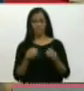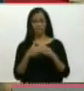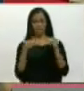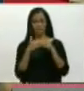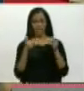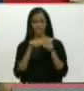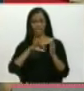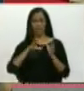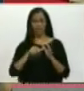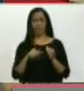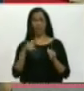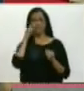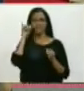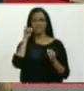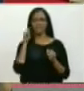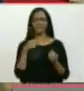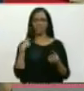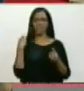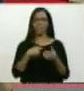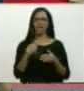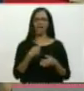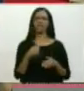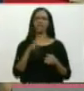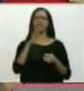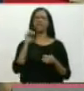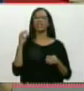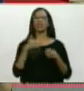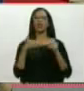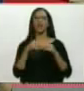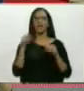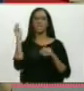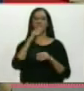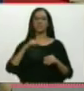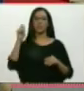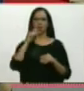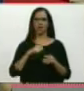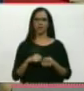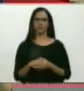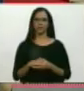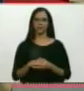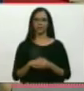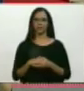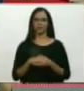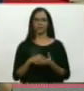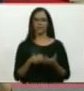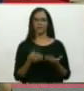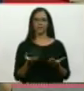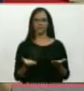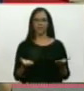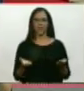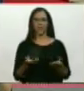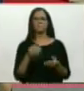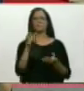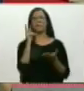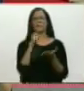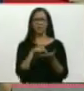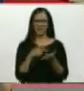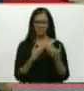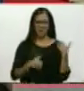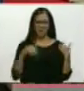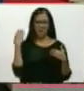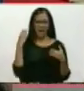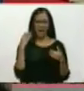los camarones te están pidiendo, por ejemplo, que le deposite $500 mensuales. ¿Eh? O sea, va a venir Duque a hacer